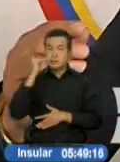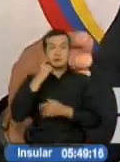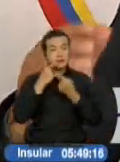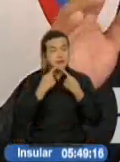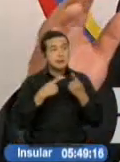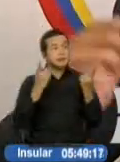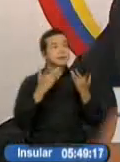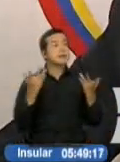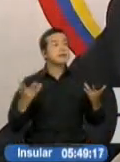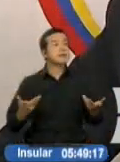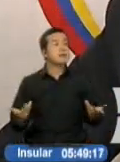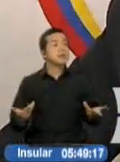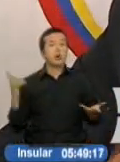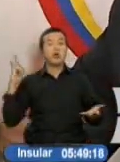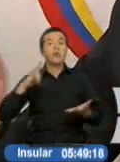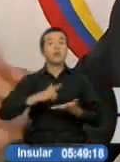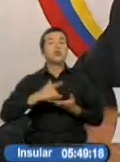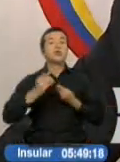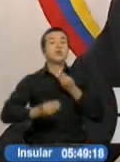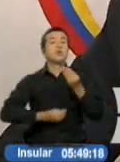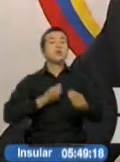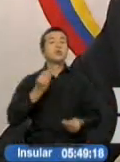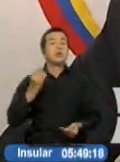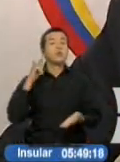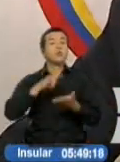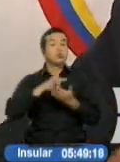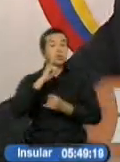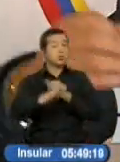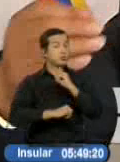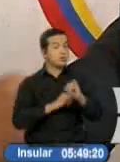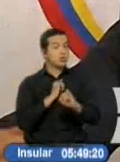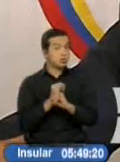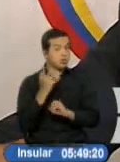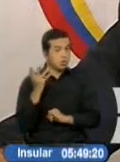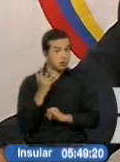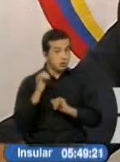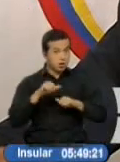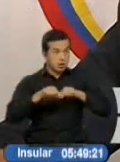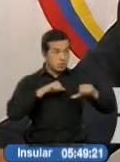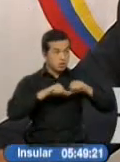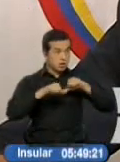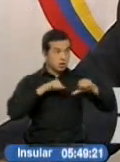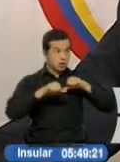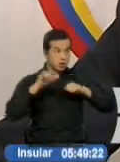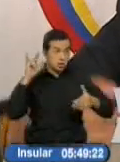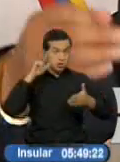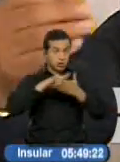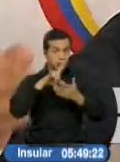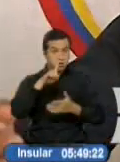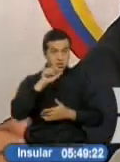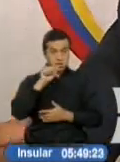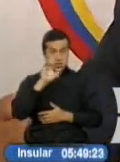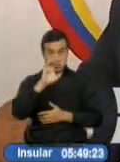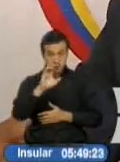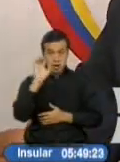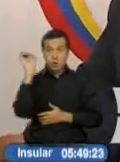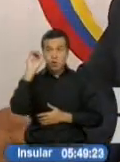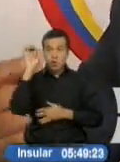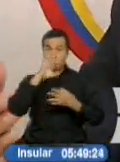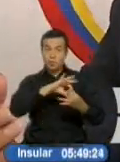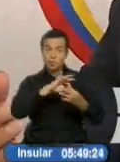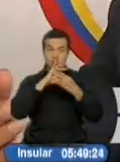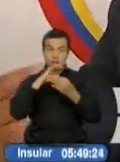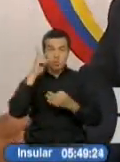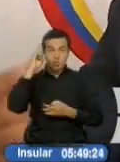qué carácter va a dar a los aeropuertos, incluido el aeropuerto internacional. ¿Se va a seguir administrando la Dirección de Aviación Civil? ¿Se va a necesitar una cooperación de